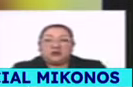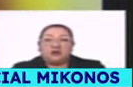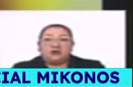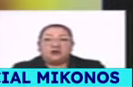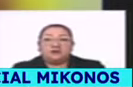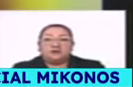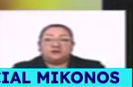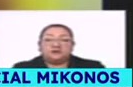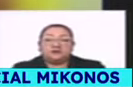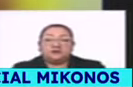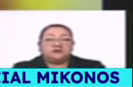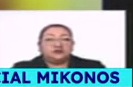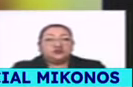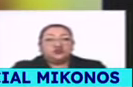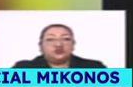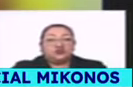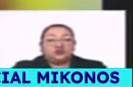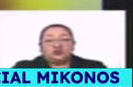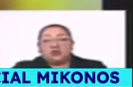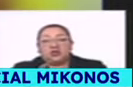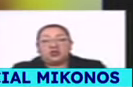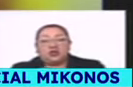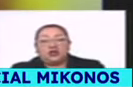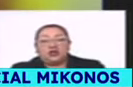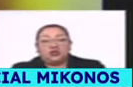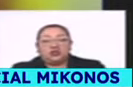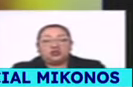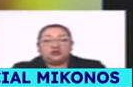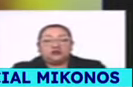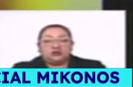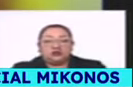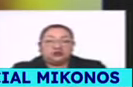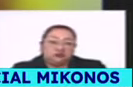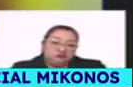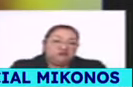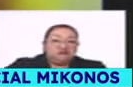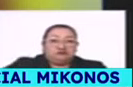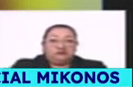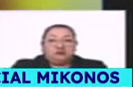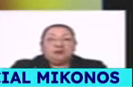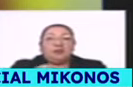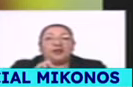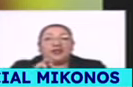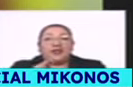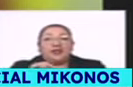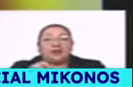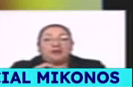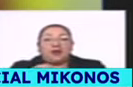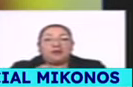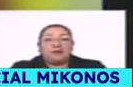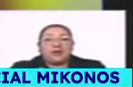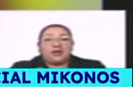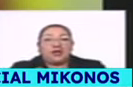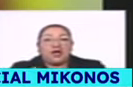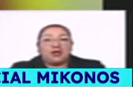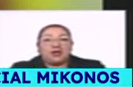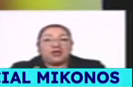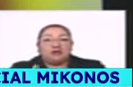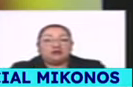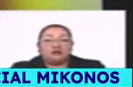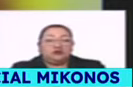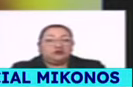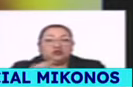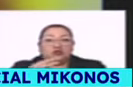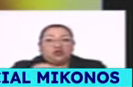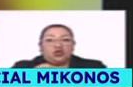de sur a norte, o sea, sobre la vereda de enfrente de la Panamericana, nosotros estamos de norte a